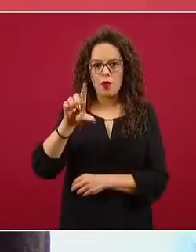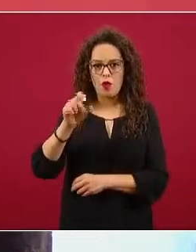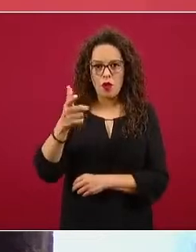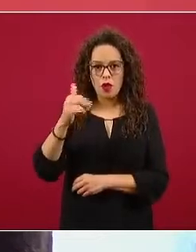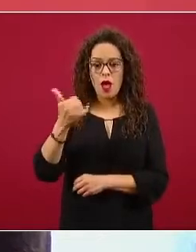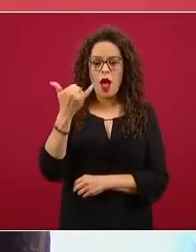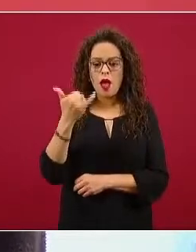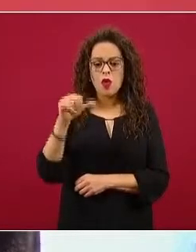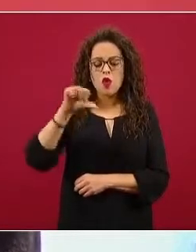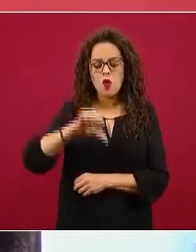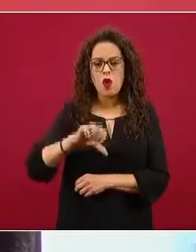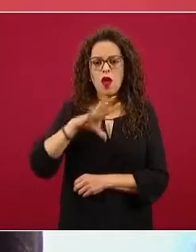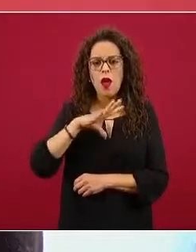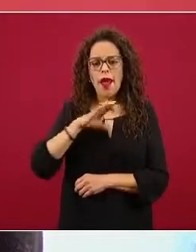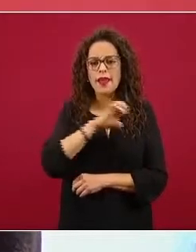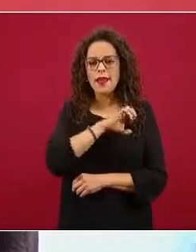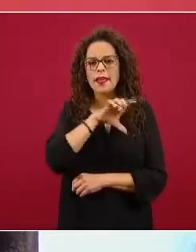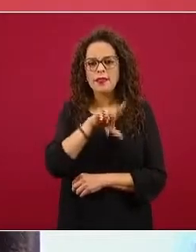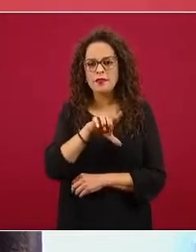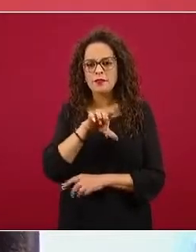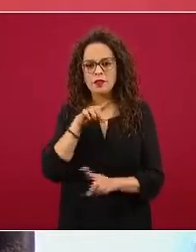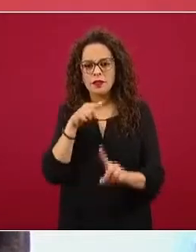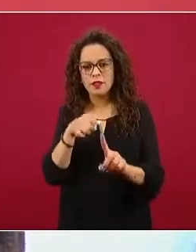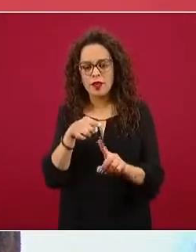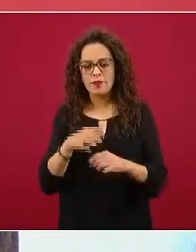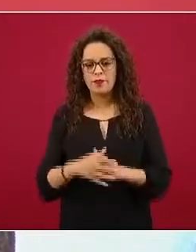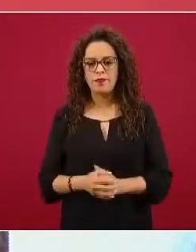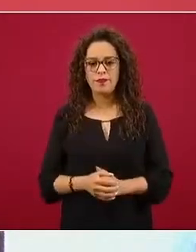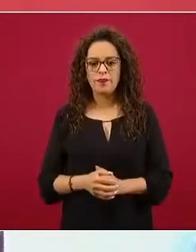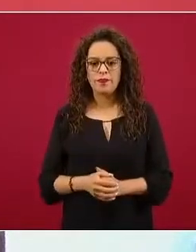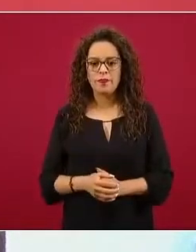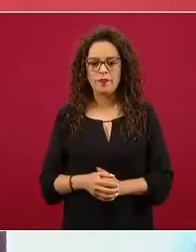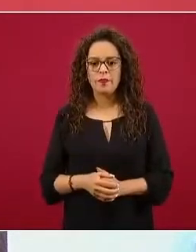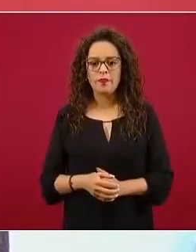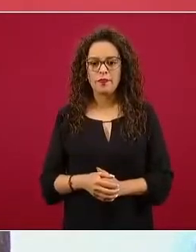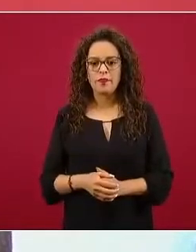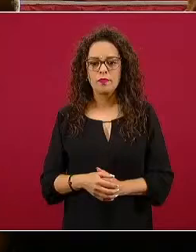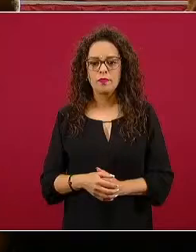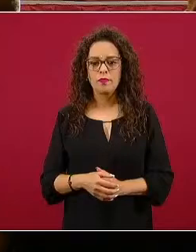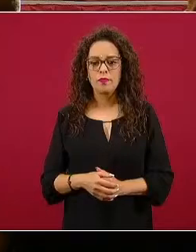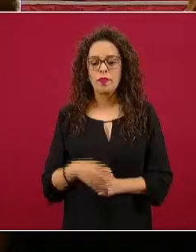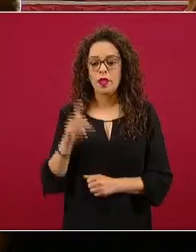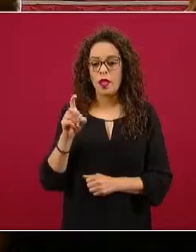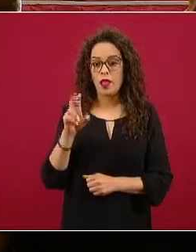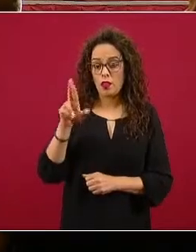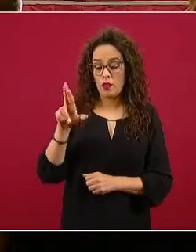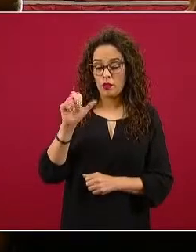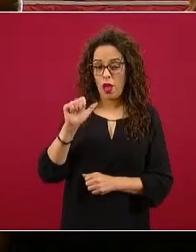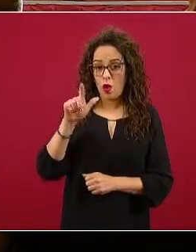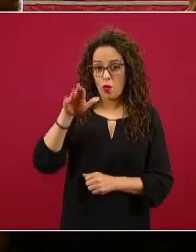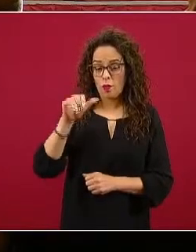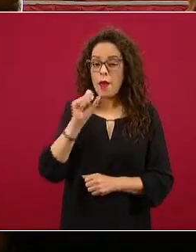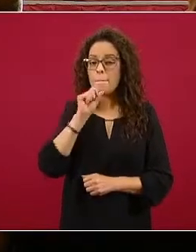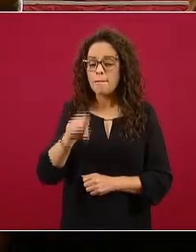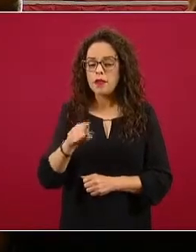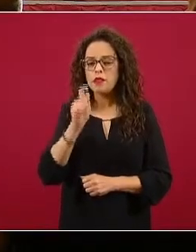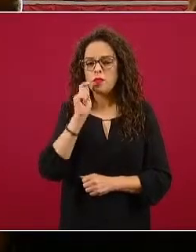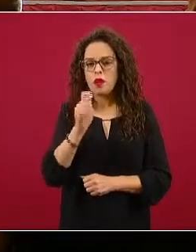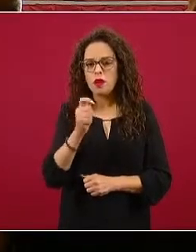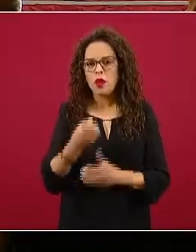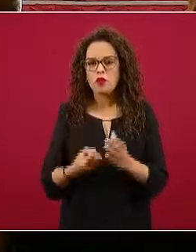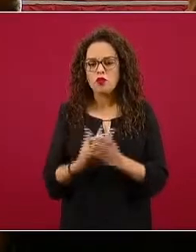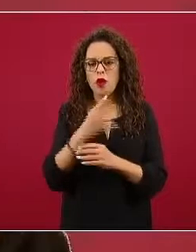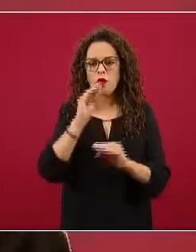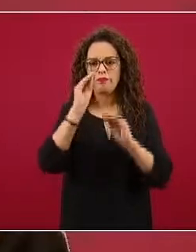especial. Antes del informe técnico, como parte del mismo, el doctor Salomía comentará sobre la actualización de las